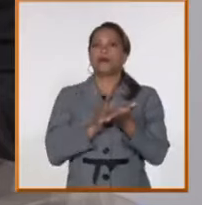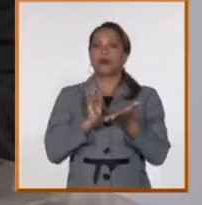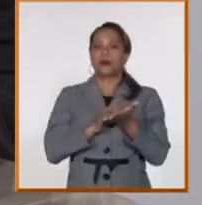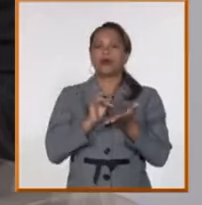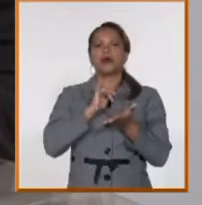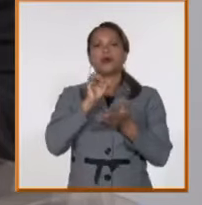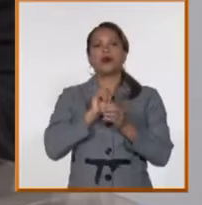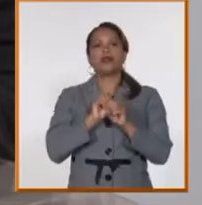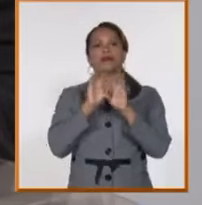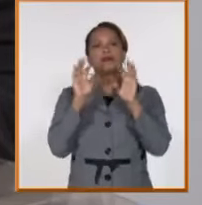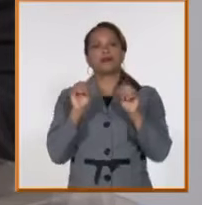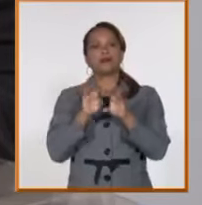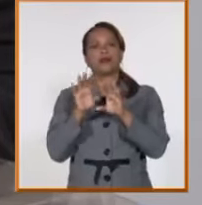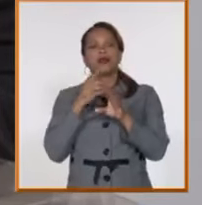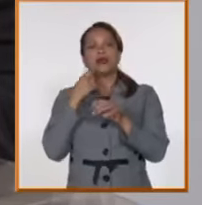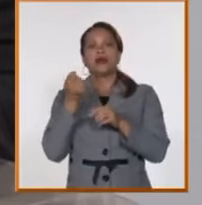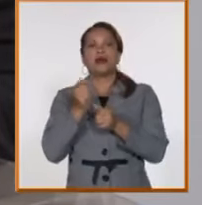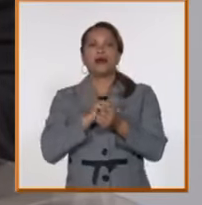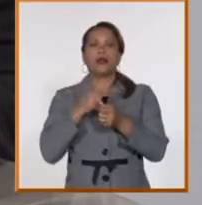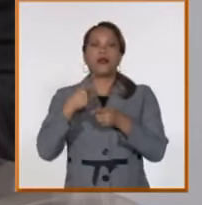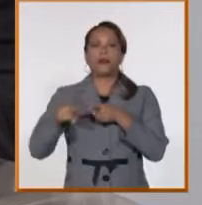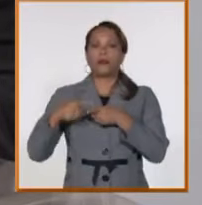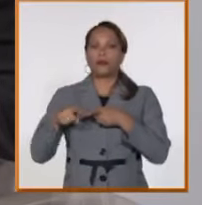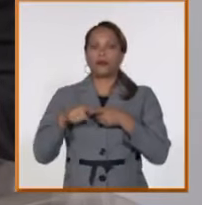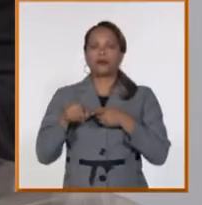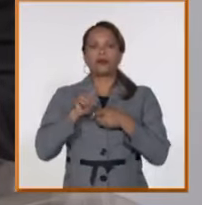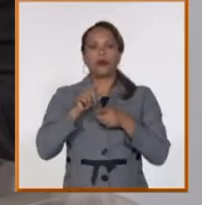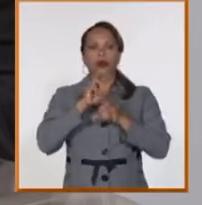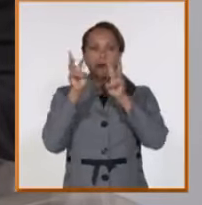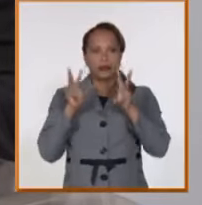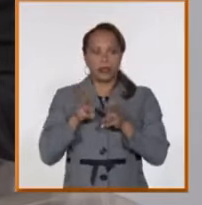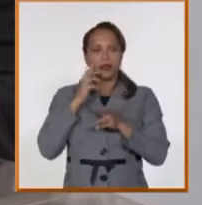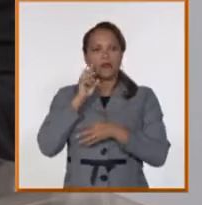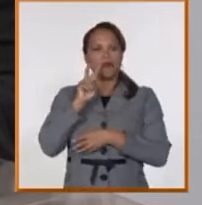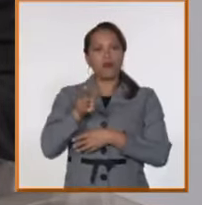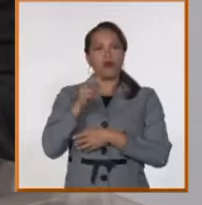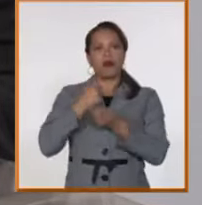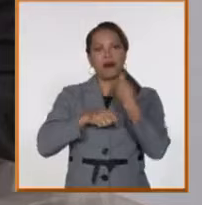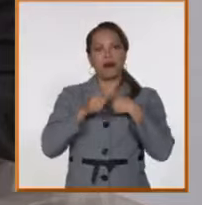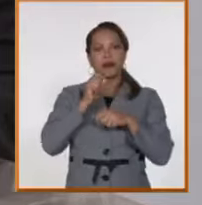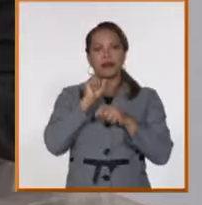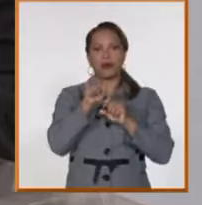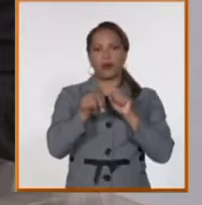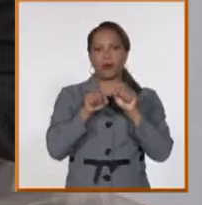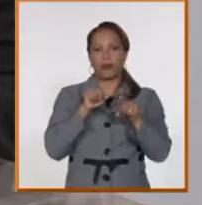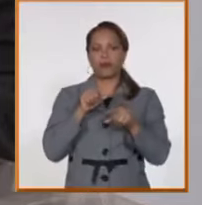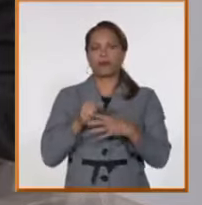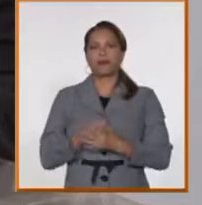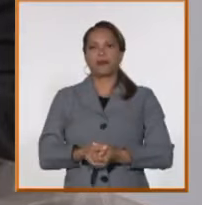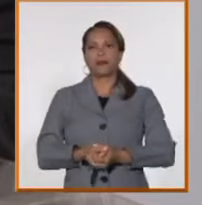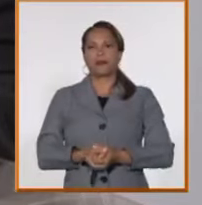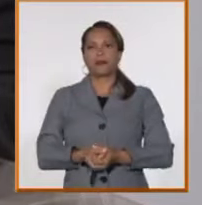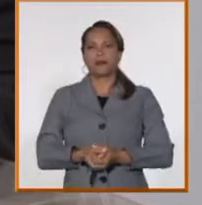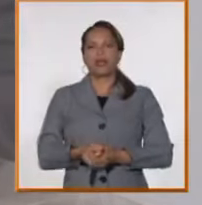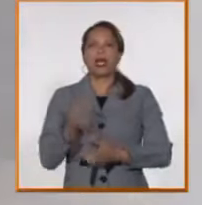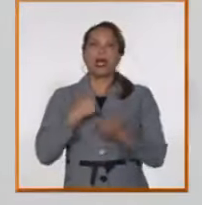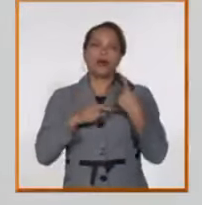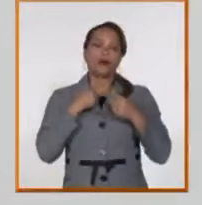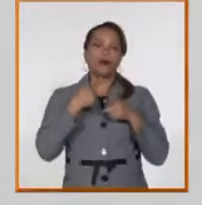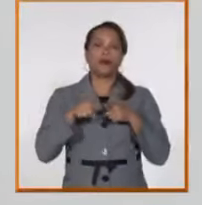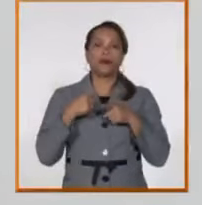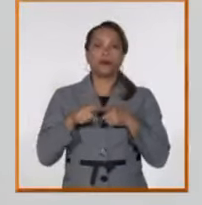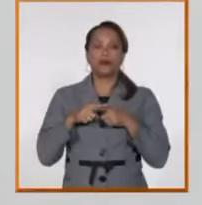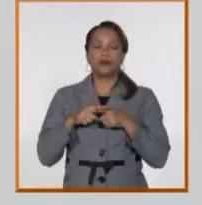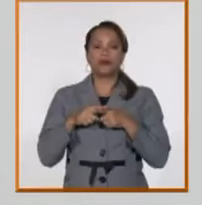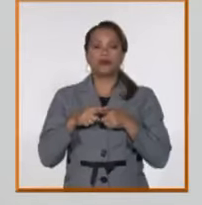nuestro producto de aseo en esta pasarela por tanto hemos logrado un balance de los productos de aseo que aunque no satisfacemos